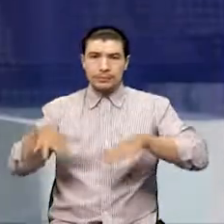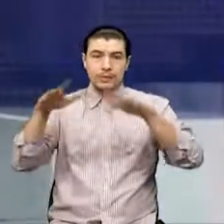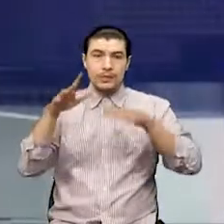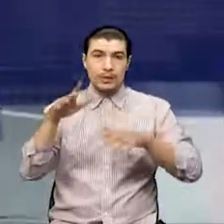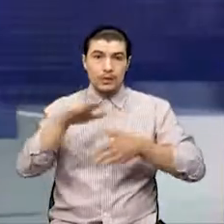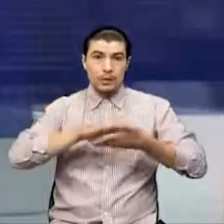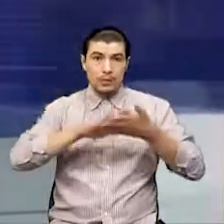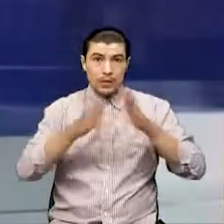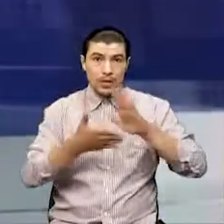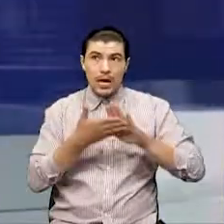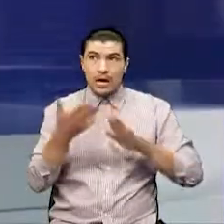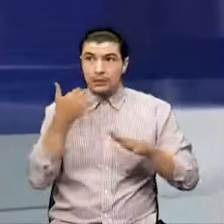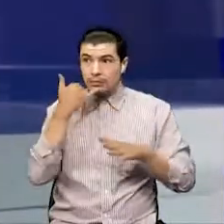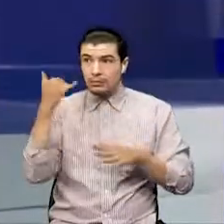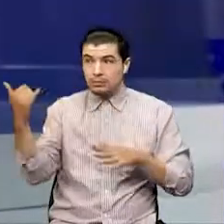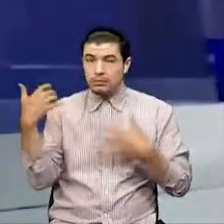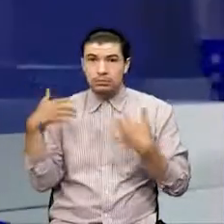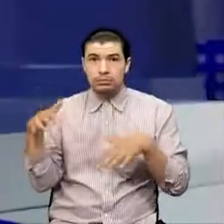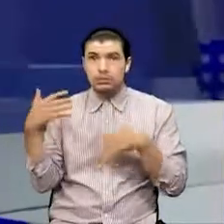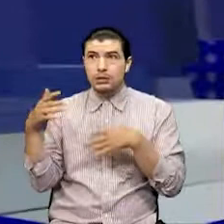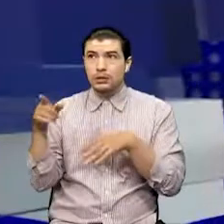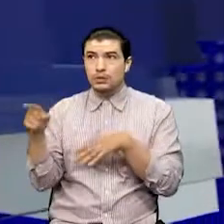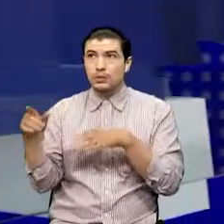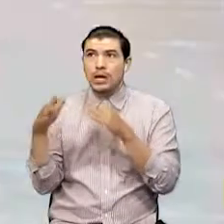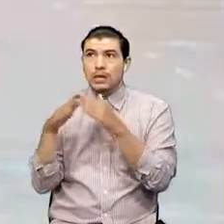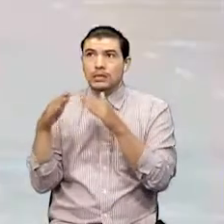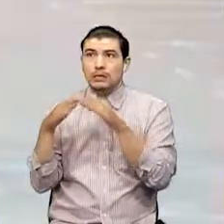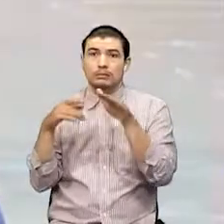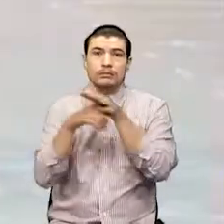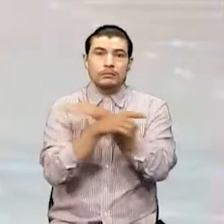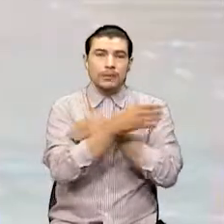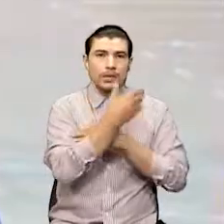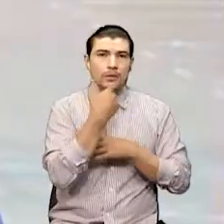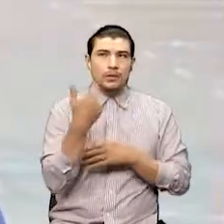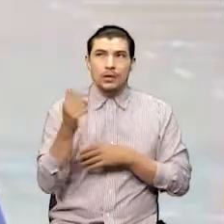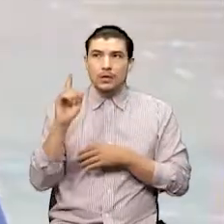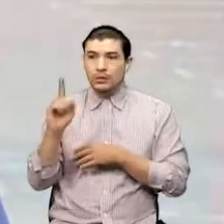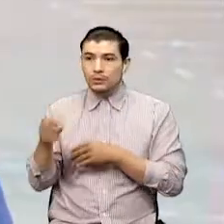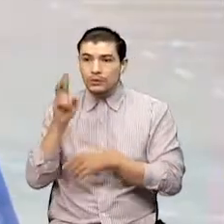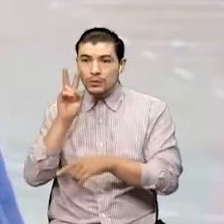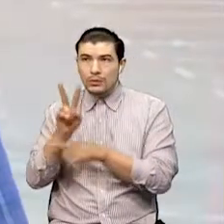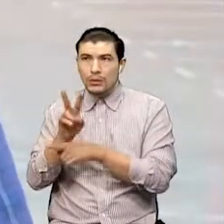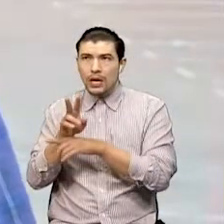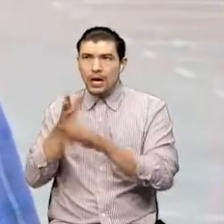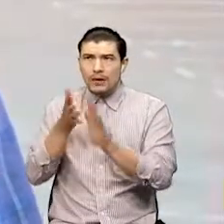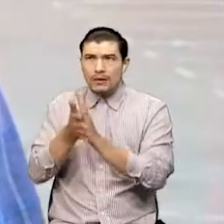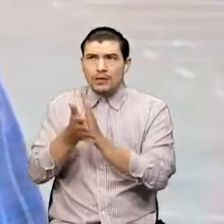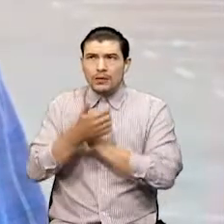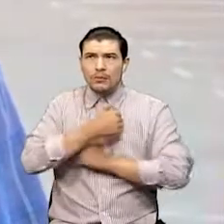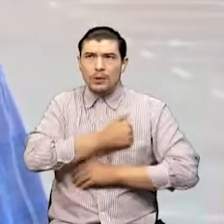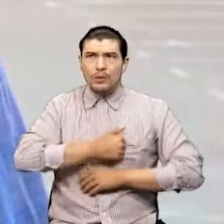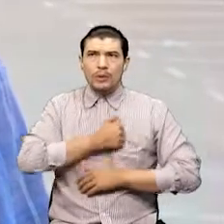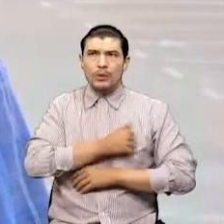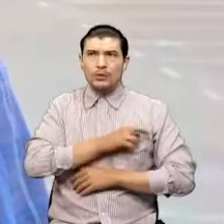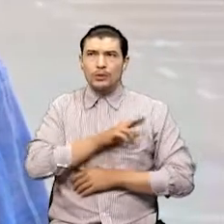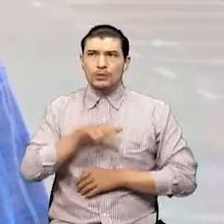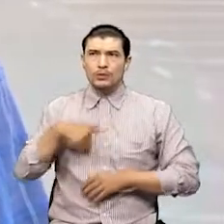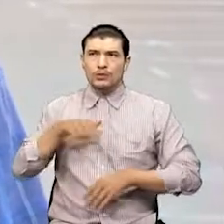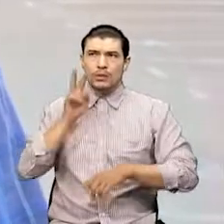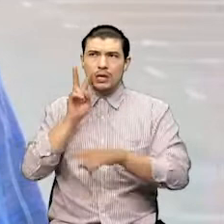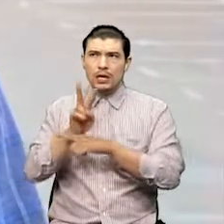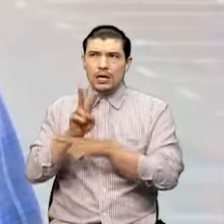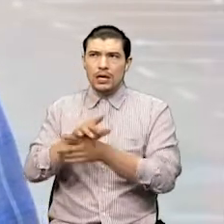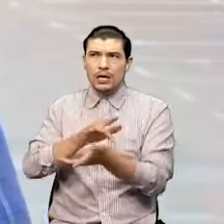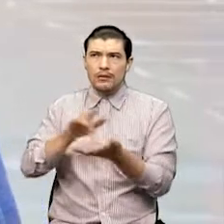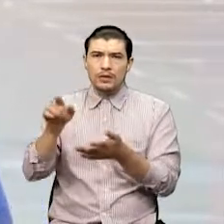Sol se vieron obligados a evacuar sus viviendas. El celador llegó a la casa a informarnos que por favor evacuáramos del barrio, que la quebrada estaba